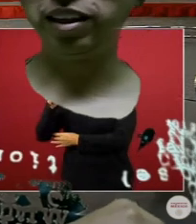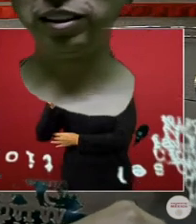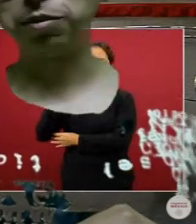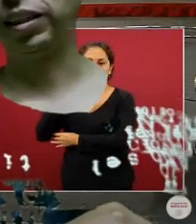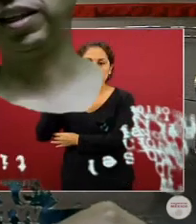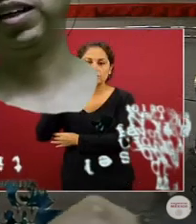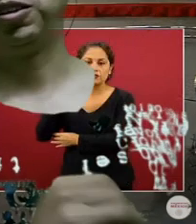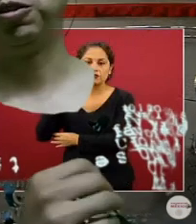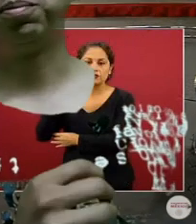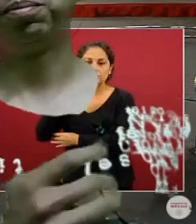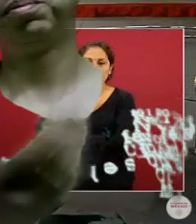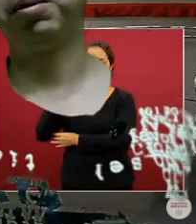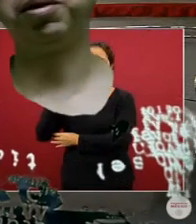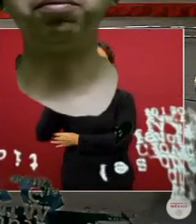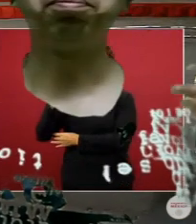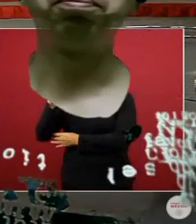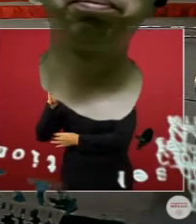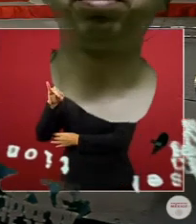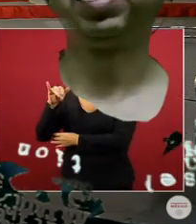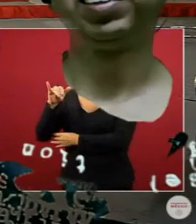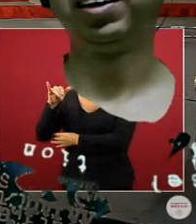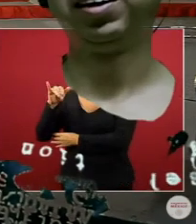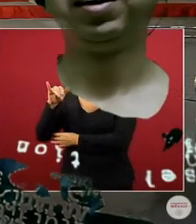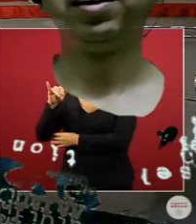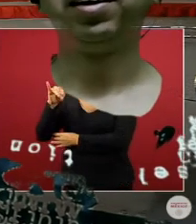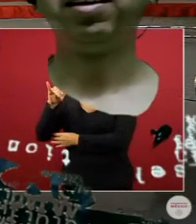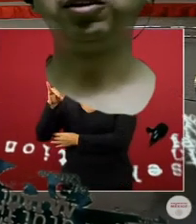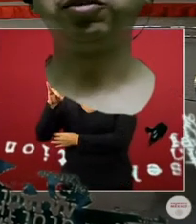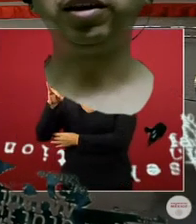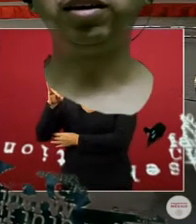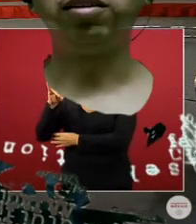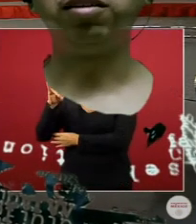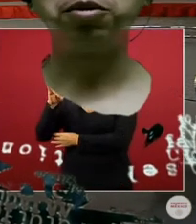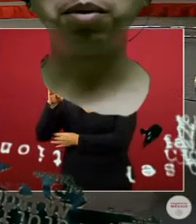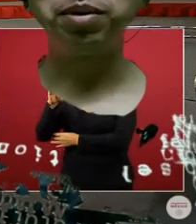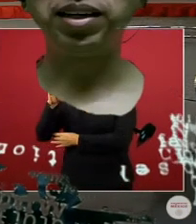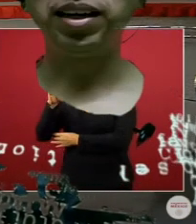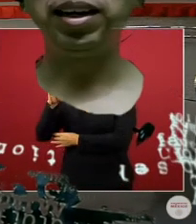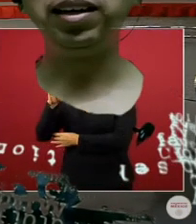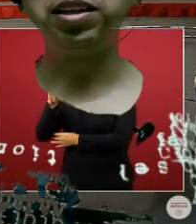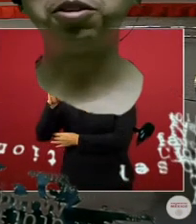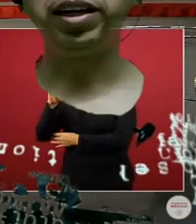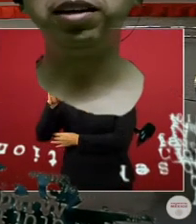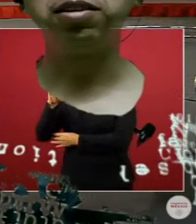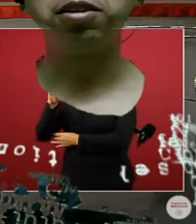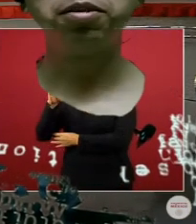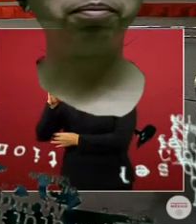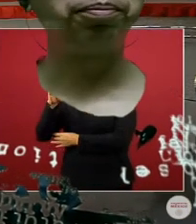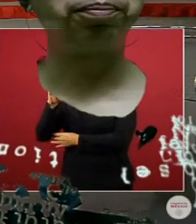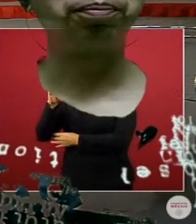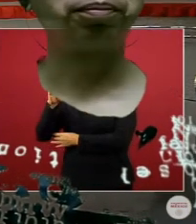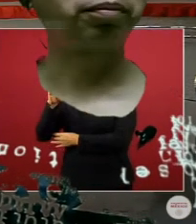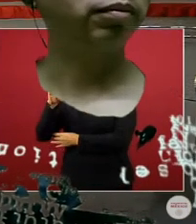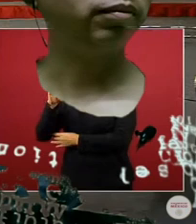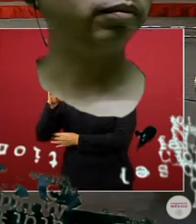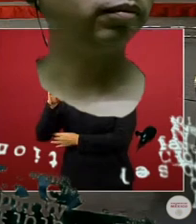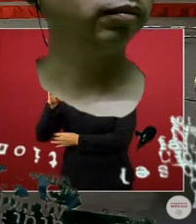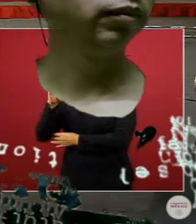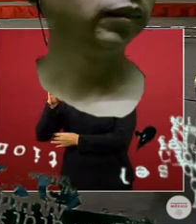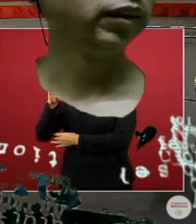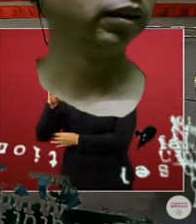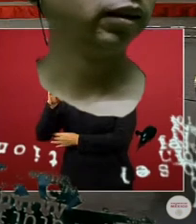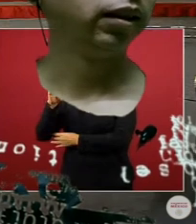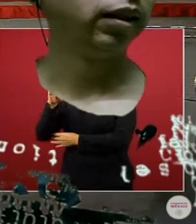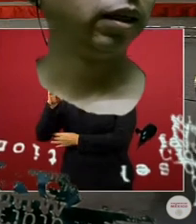las conferencias pasadas, ¿no? Pero bueno, esos fueron los memes que le han hecho a ellos.